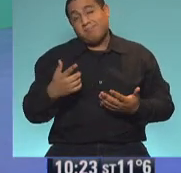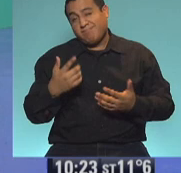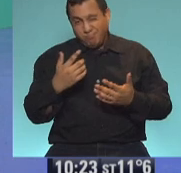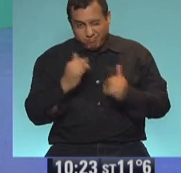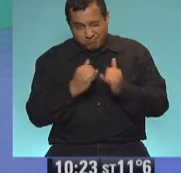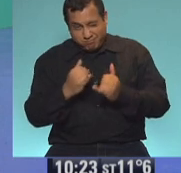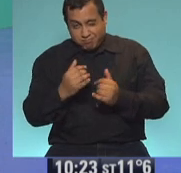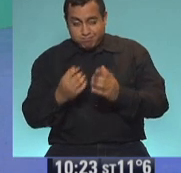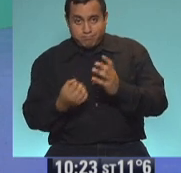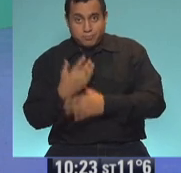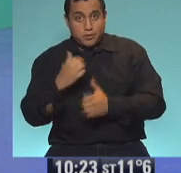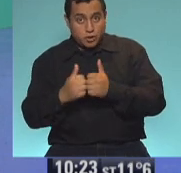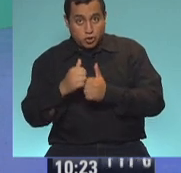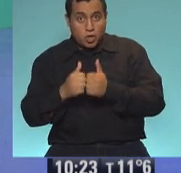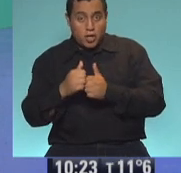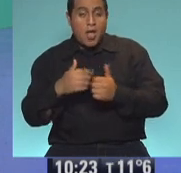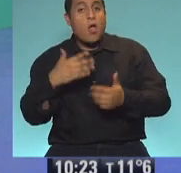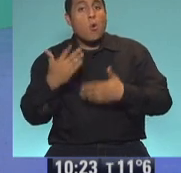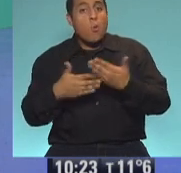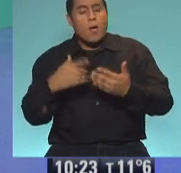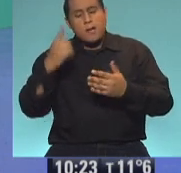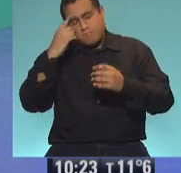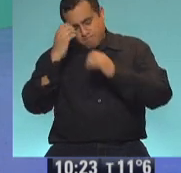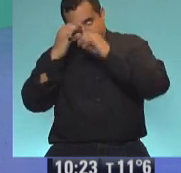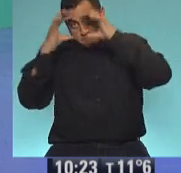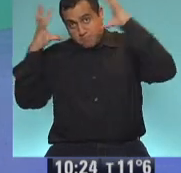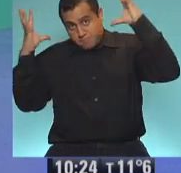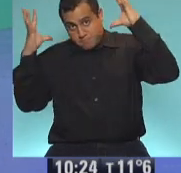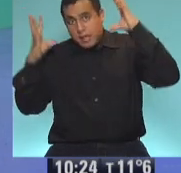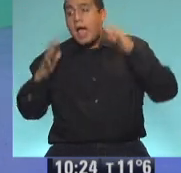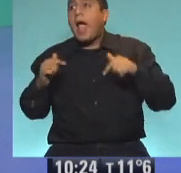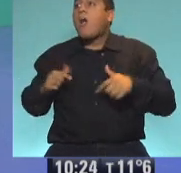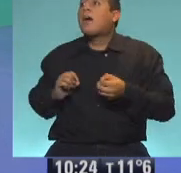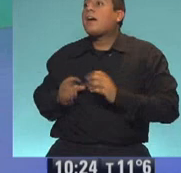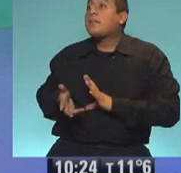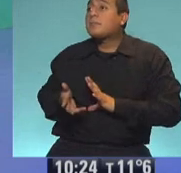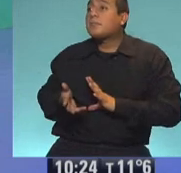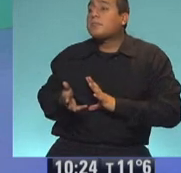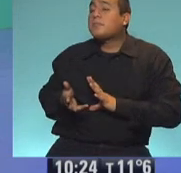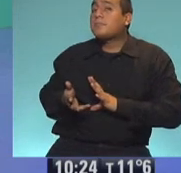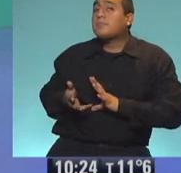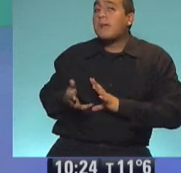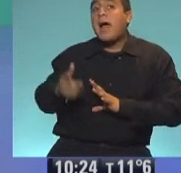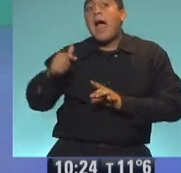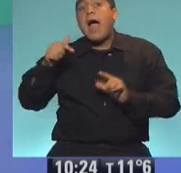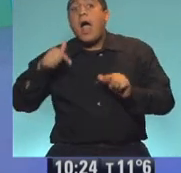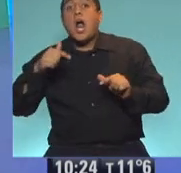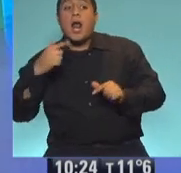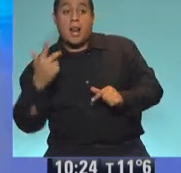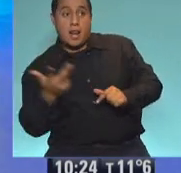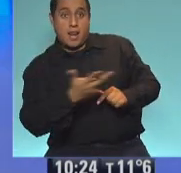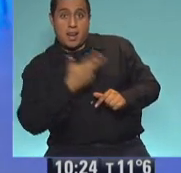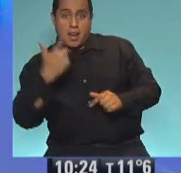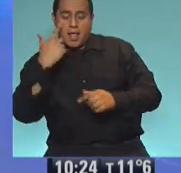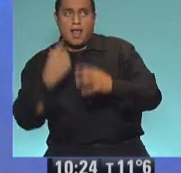inventar historias, sí. Y de jugar con la imaginación, ¿qué vamos a hacer? ¿Qué les parece si inventamos nosotros nuestra